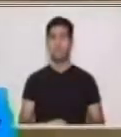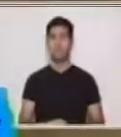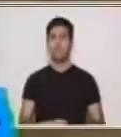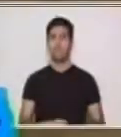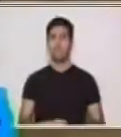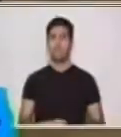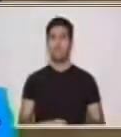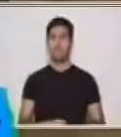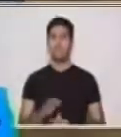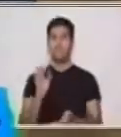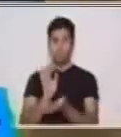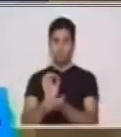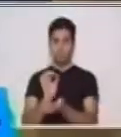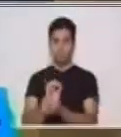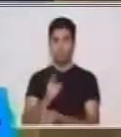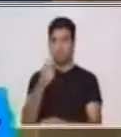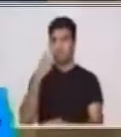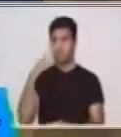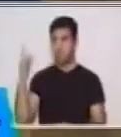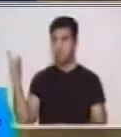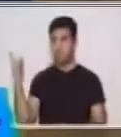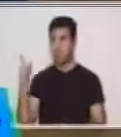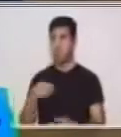Entonces acá tenemos los 5 centímetros